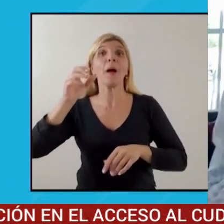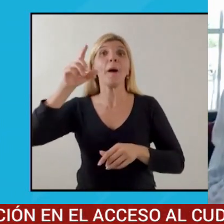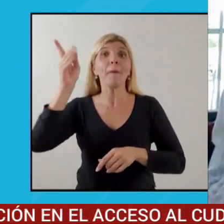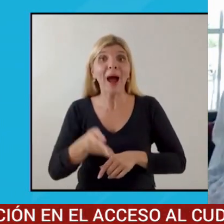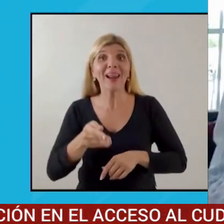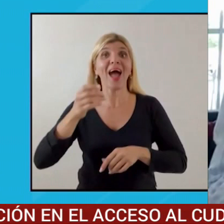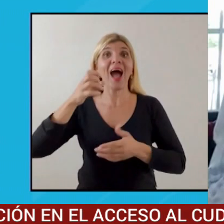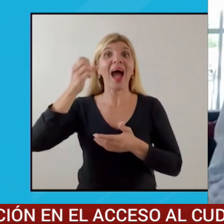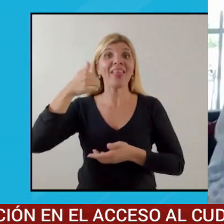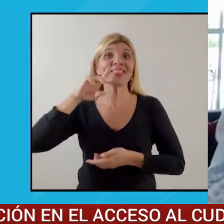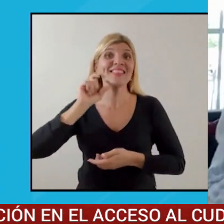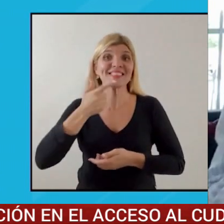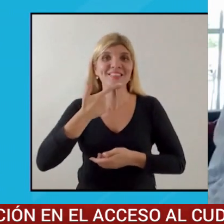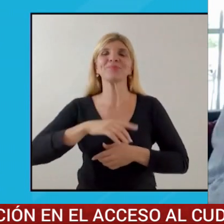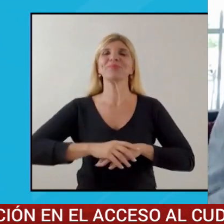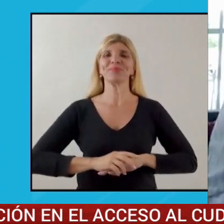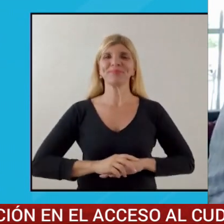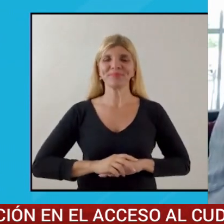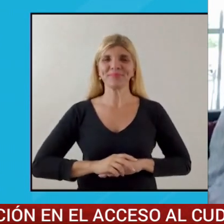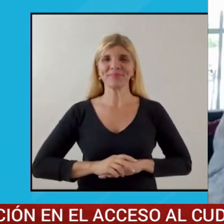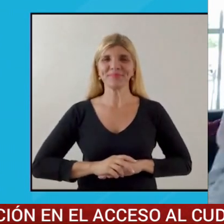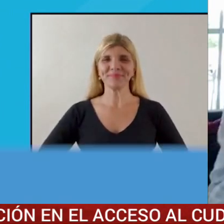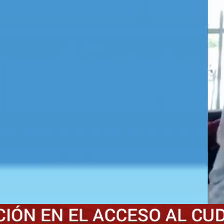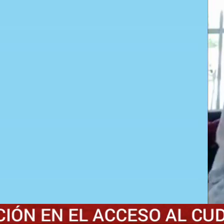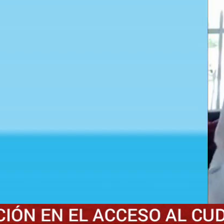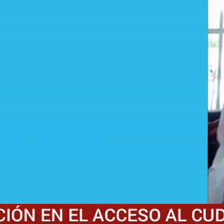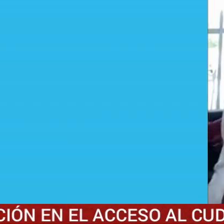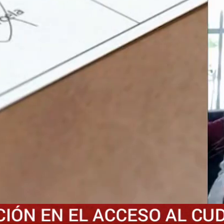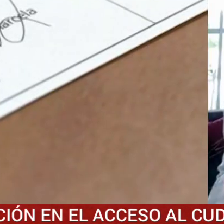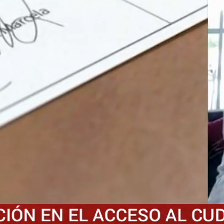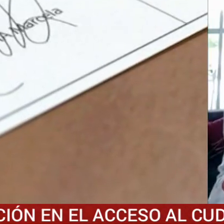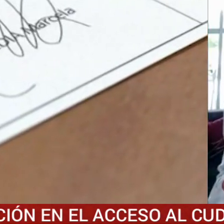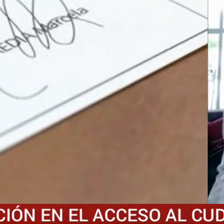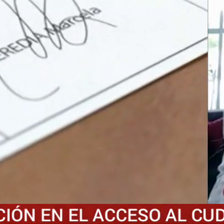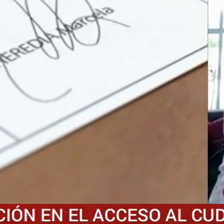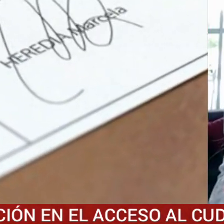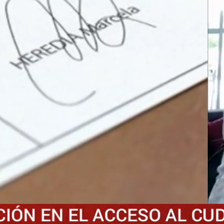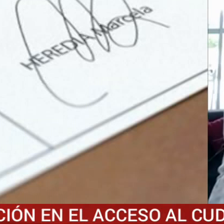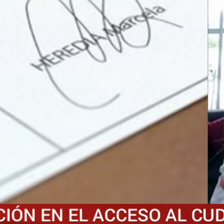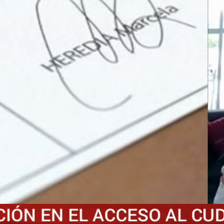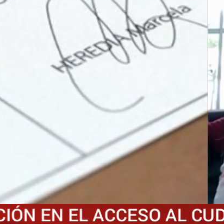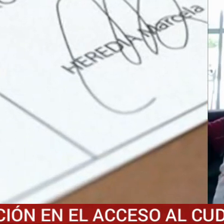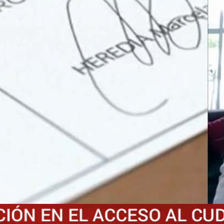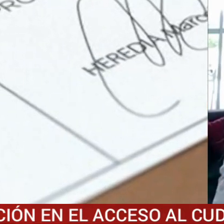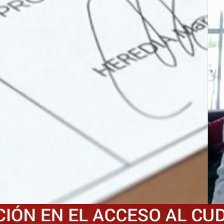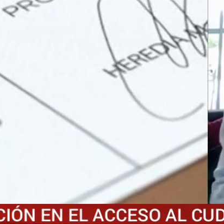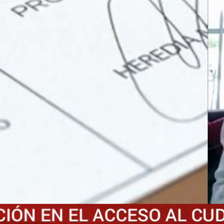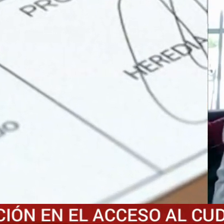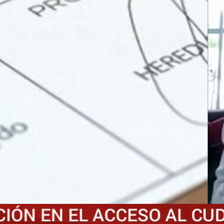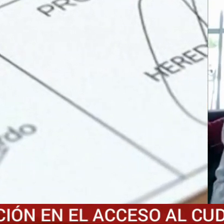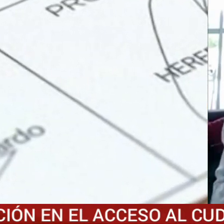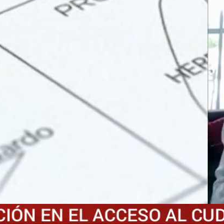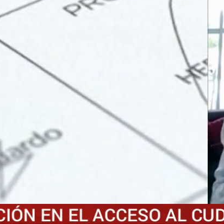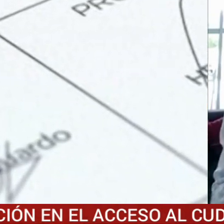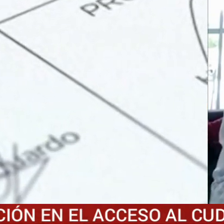o sea, que se la va a citar, dice, 6 meses antes, 90 días y 60 días antes del vencimiento de la actualización y